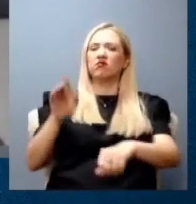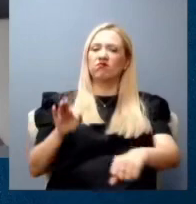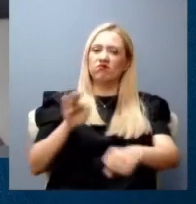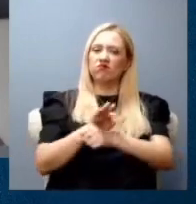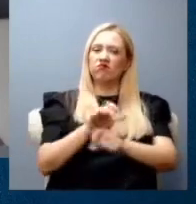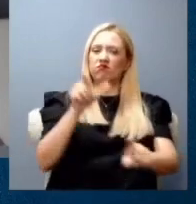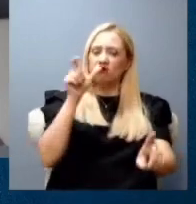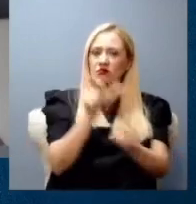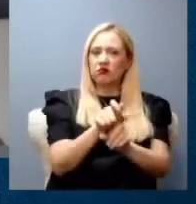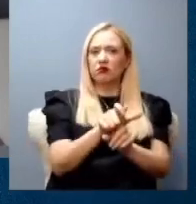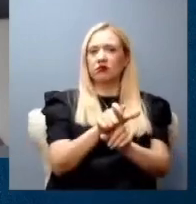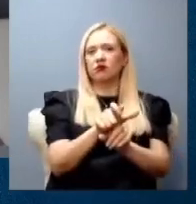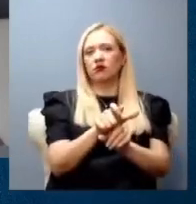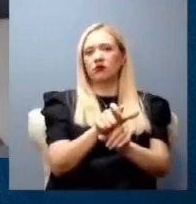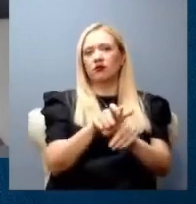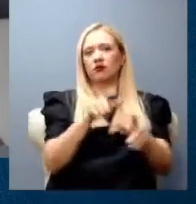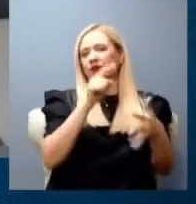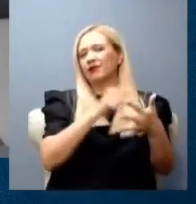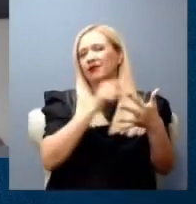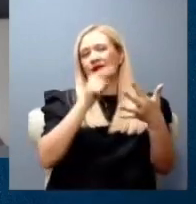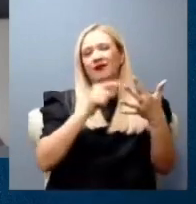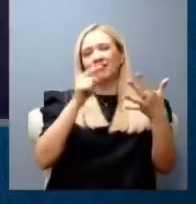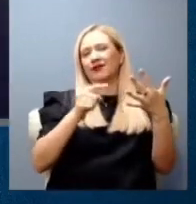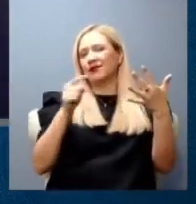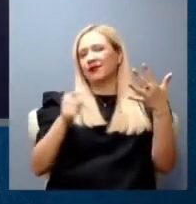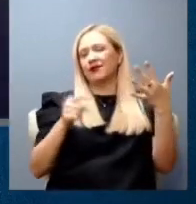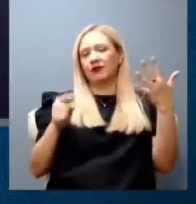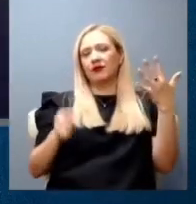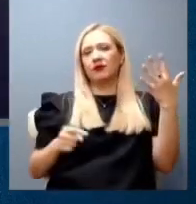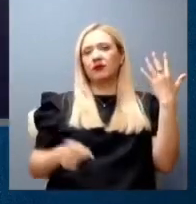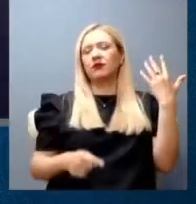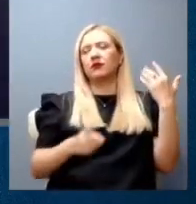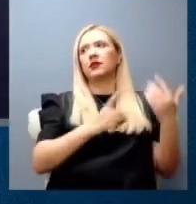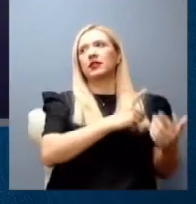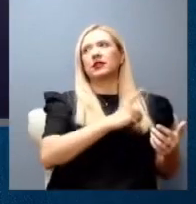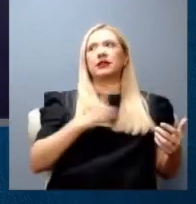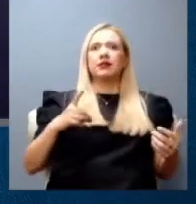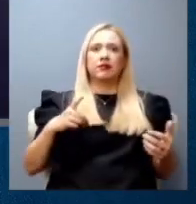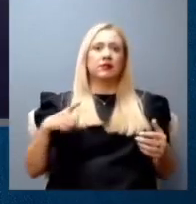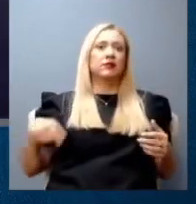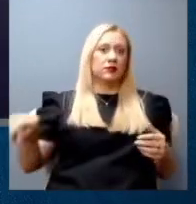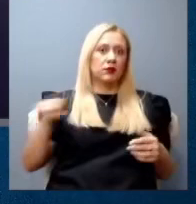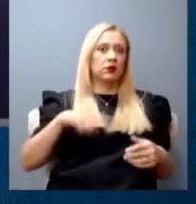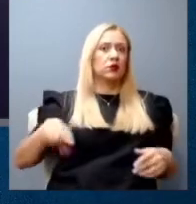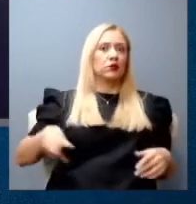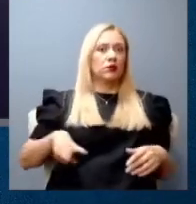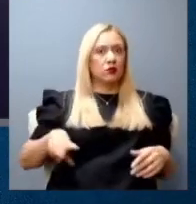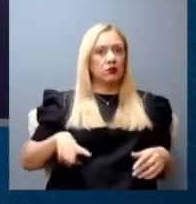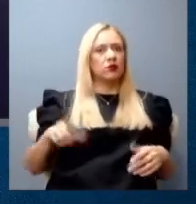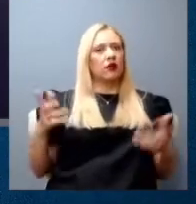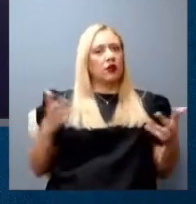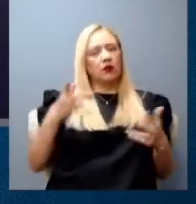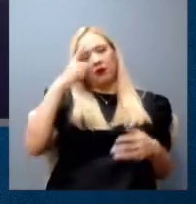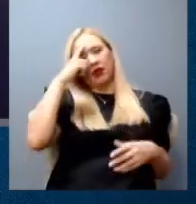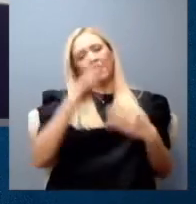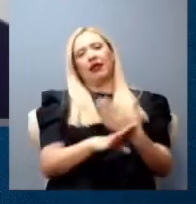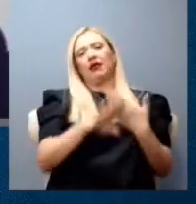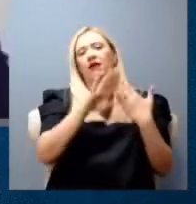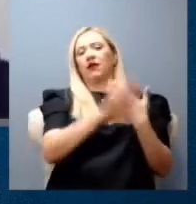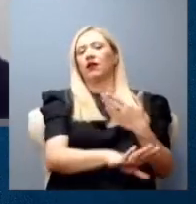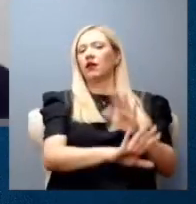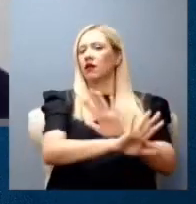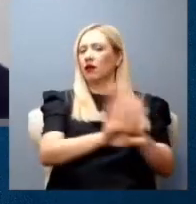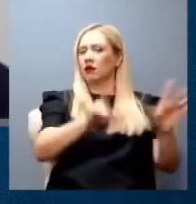derechos humanos. Es decir, una serie de medidas que se deben tomar en los estados para evitar que vuelva a pasar lo que pasó, pero